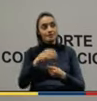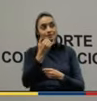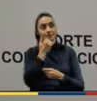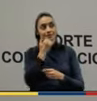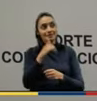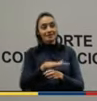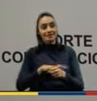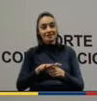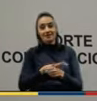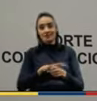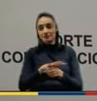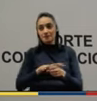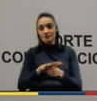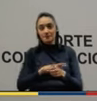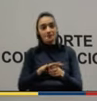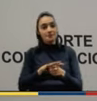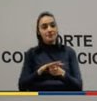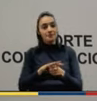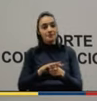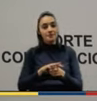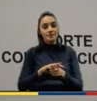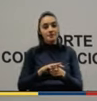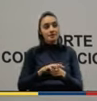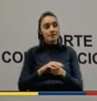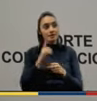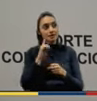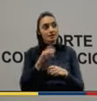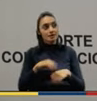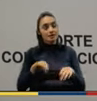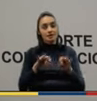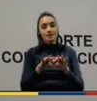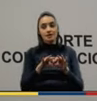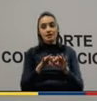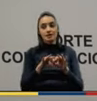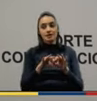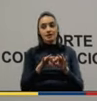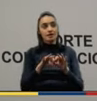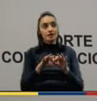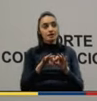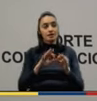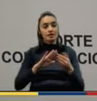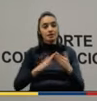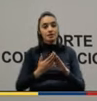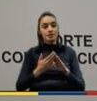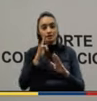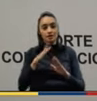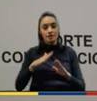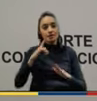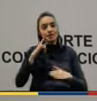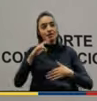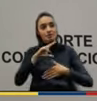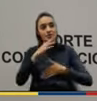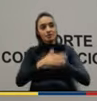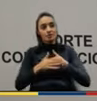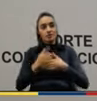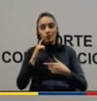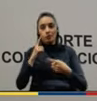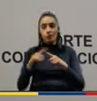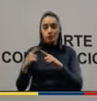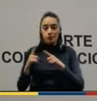comunidad andina, que es un precedente muy importante. El Tribunal de Justicia de la Comunidad Andina se ha dado a sí mismo una serie de